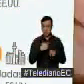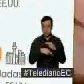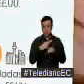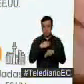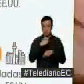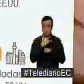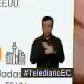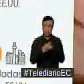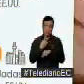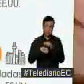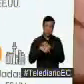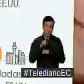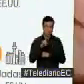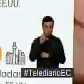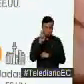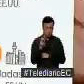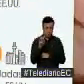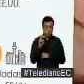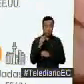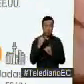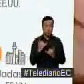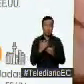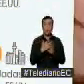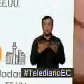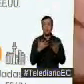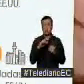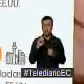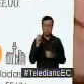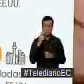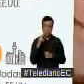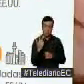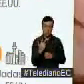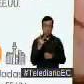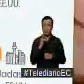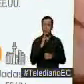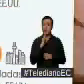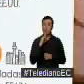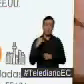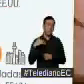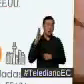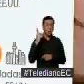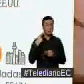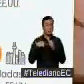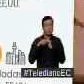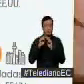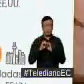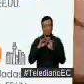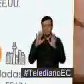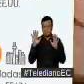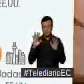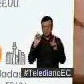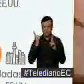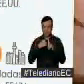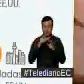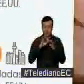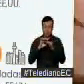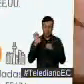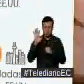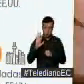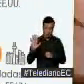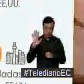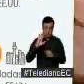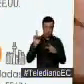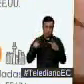las exportaciones no petroleras. Es en la actualidad entre el segundo y tercer destino de las exportaciones, por detrás de la Unión Europea.